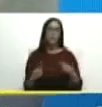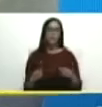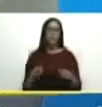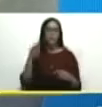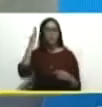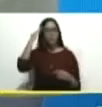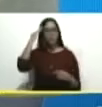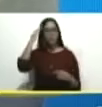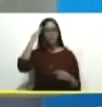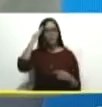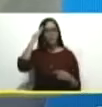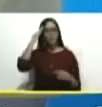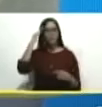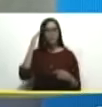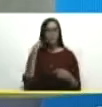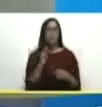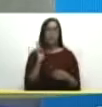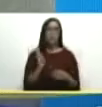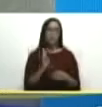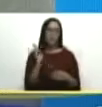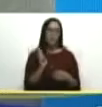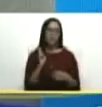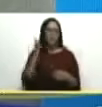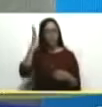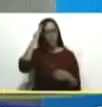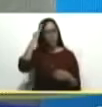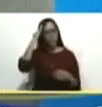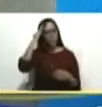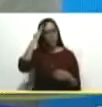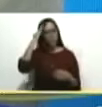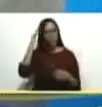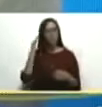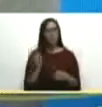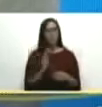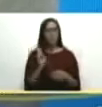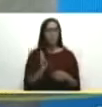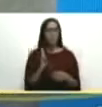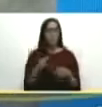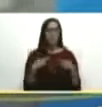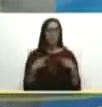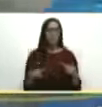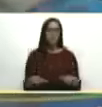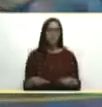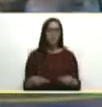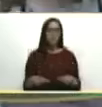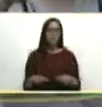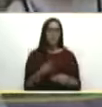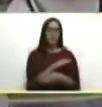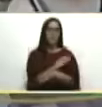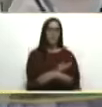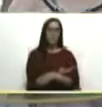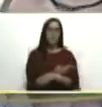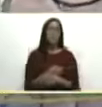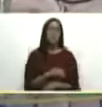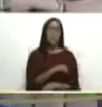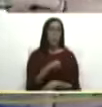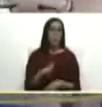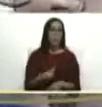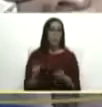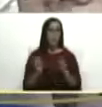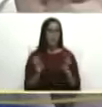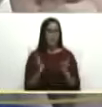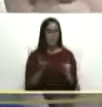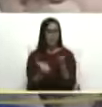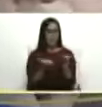lo ha sabido utilizar, lo ha sabido usar esos recursos para el fortalecimiento. Igualmente, en el tema de los